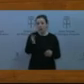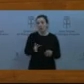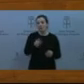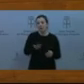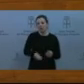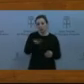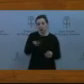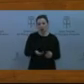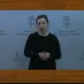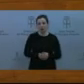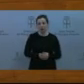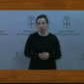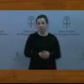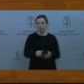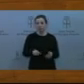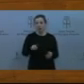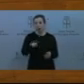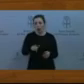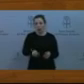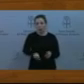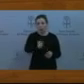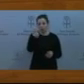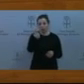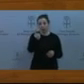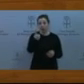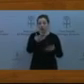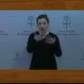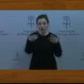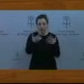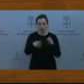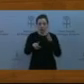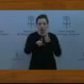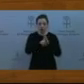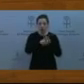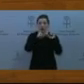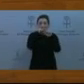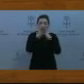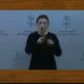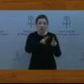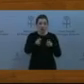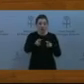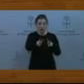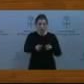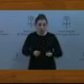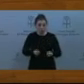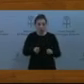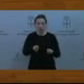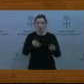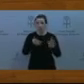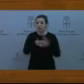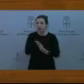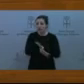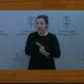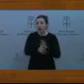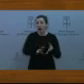este texto legal. Nuevas formas de consumo implican una adaptación de la normativa y, sobre todo, tener en cuenta